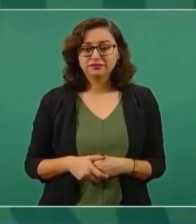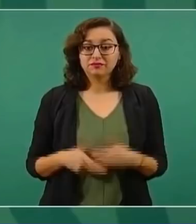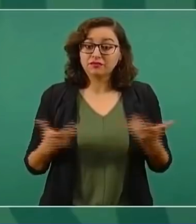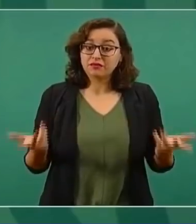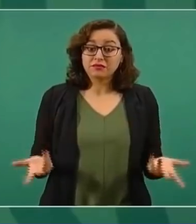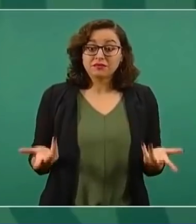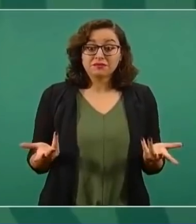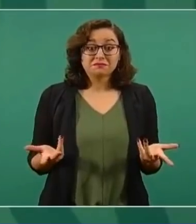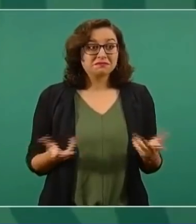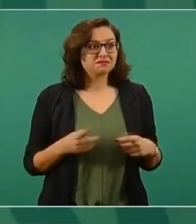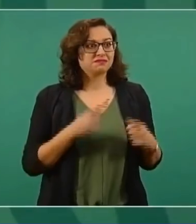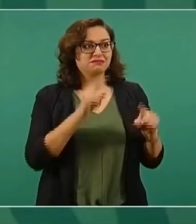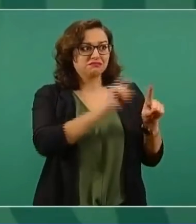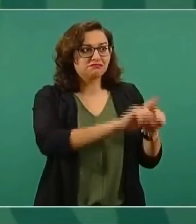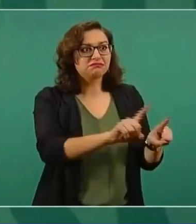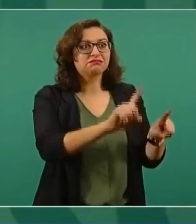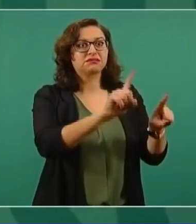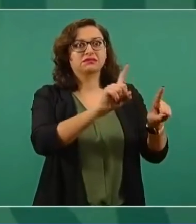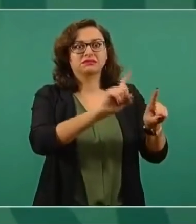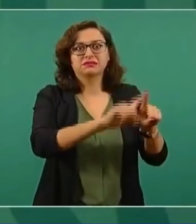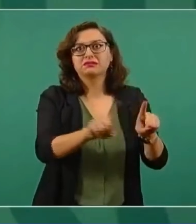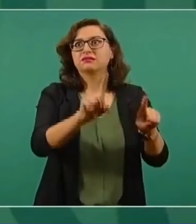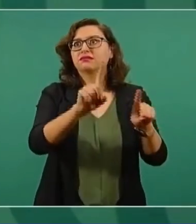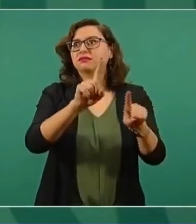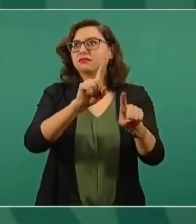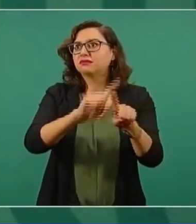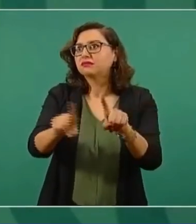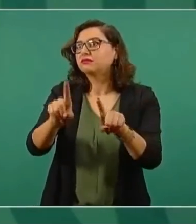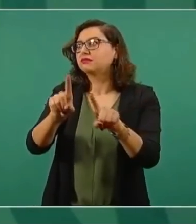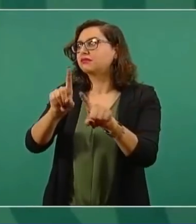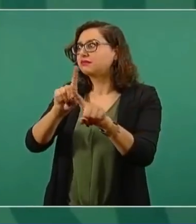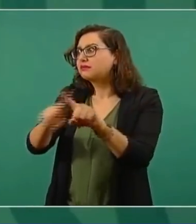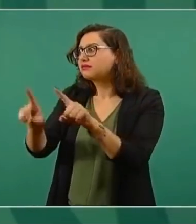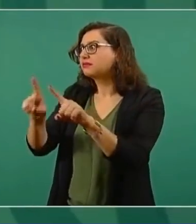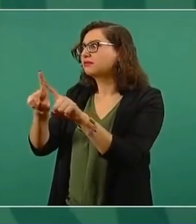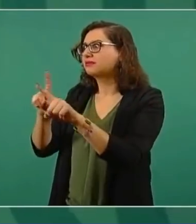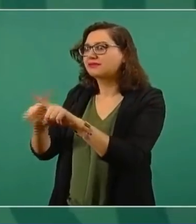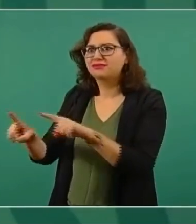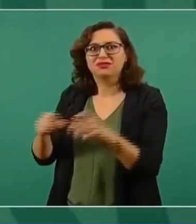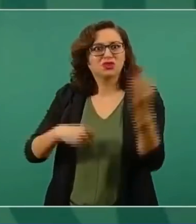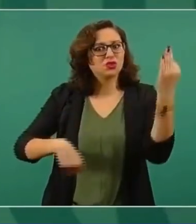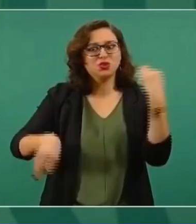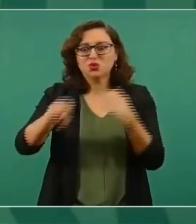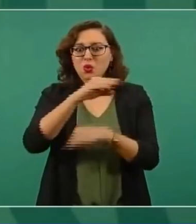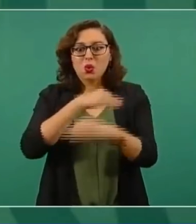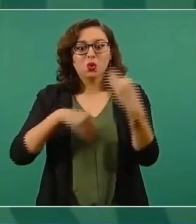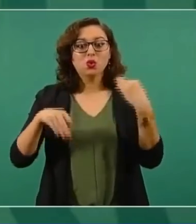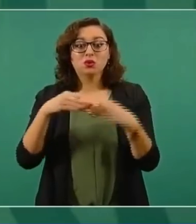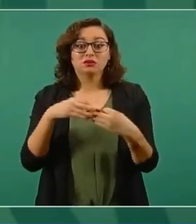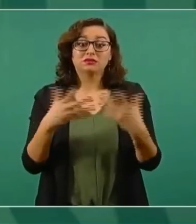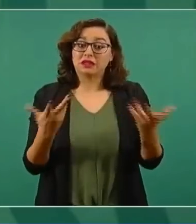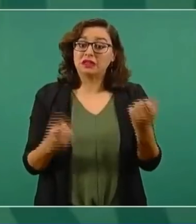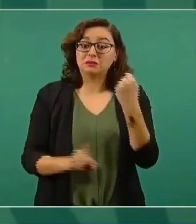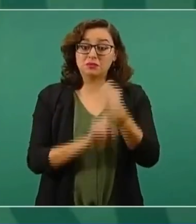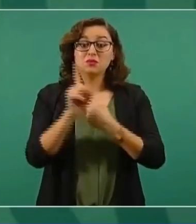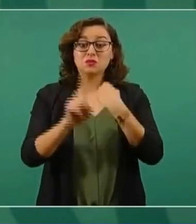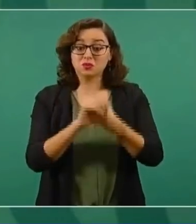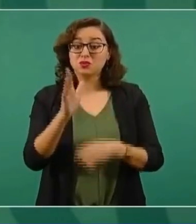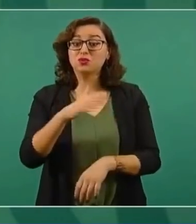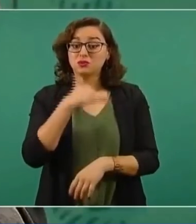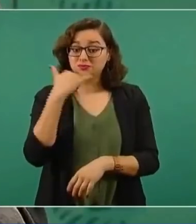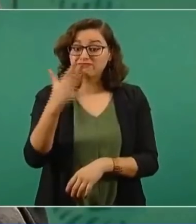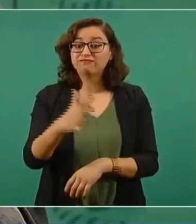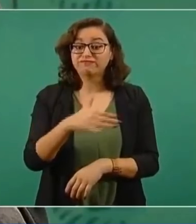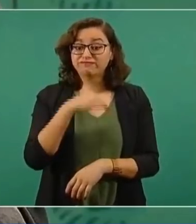Y así todas las operaciones. Entonces, el problema es acabar con la corrupción. Yo acabo de